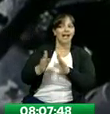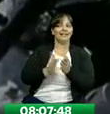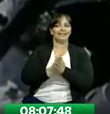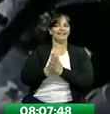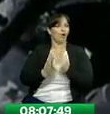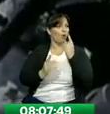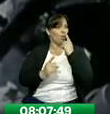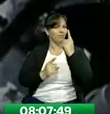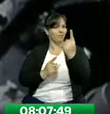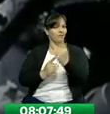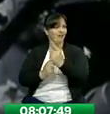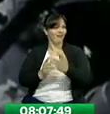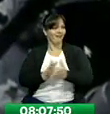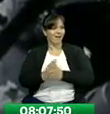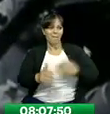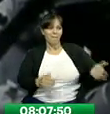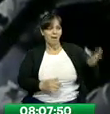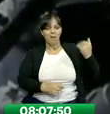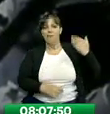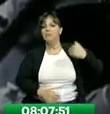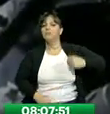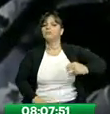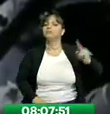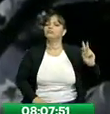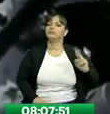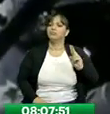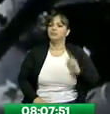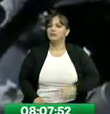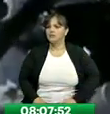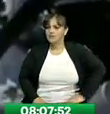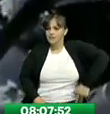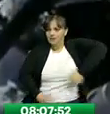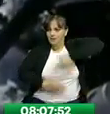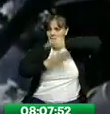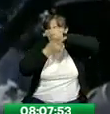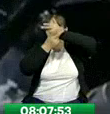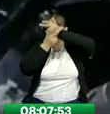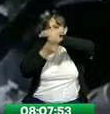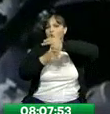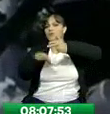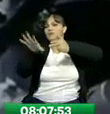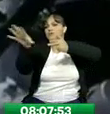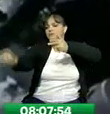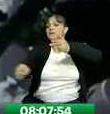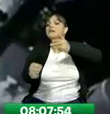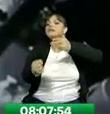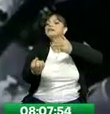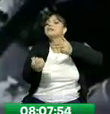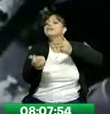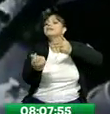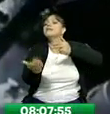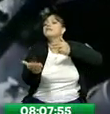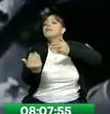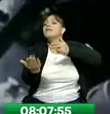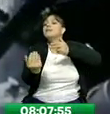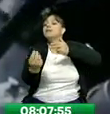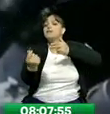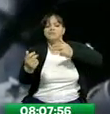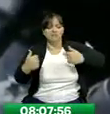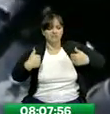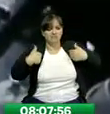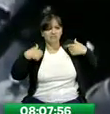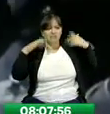ingresar al local sacan su arma amedrantan al dueño lo golpean y le exigen entregar el dinero de las ventas del